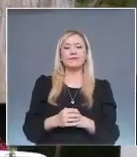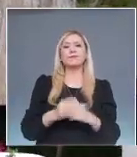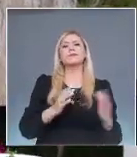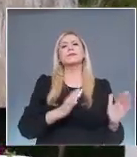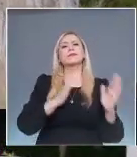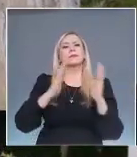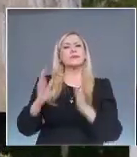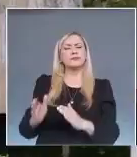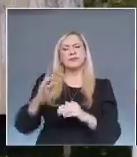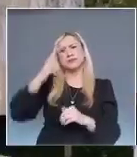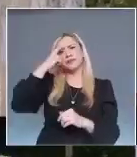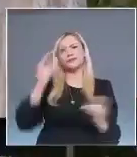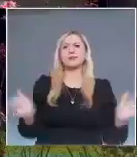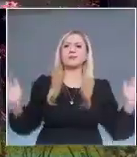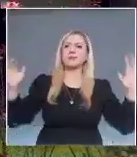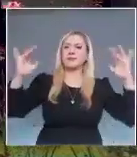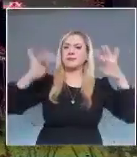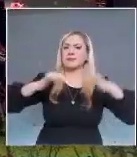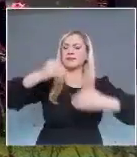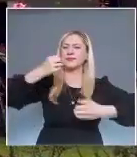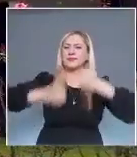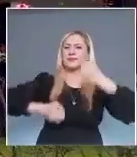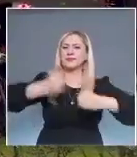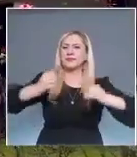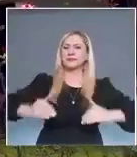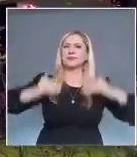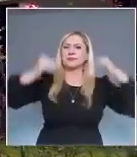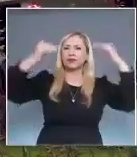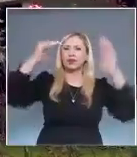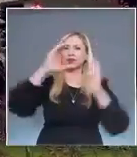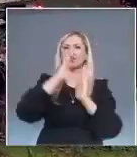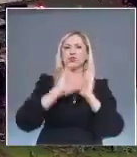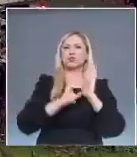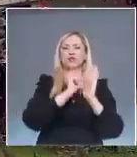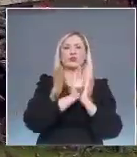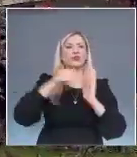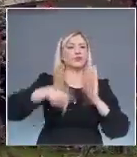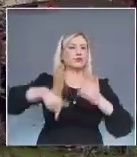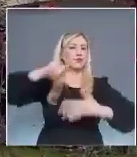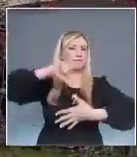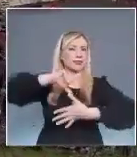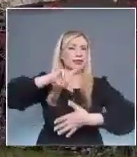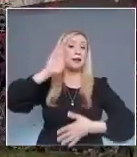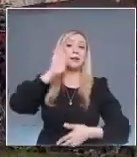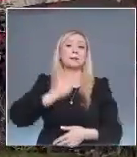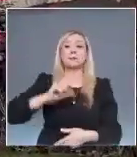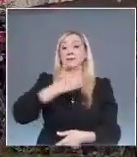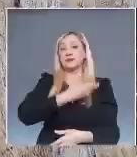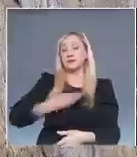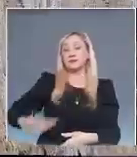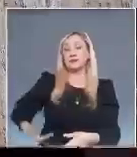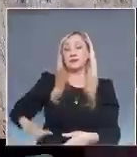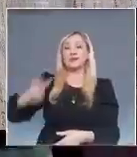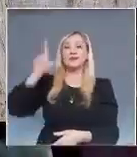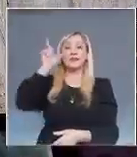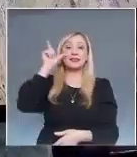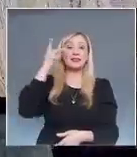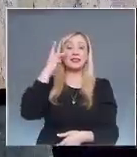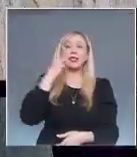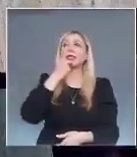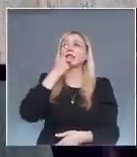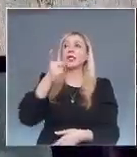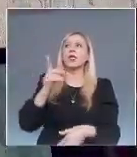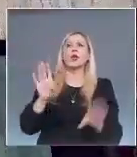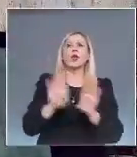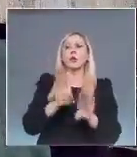de tribunales, cortes y salas constitucionales de América Latina, la ministra presidenta Norma Lucía Piña habló de las amenazas que buscan debilitar